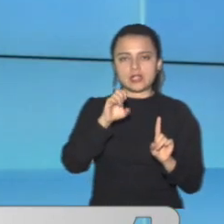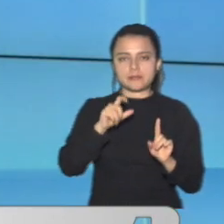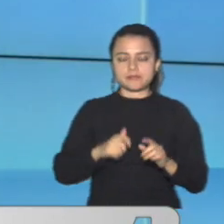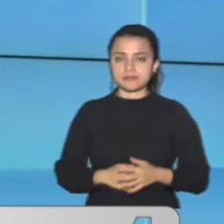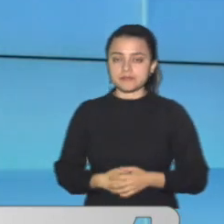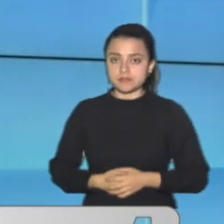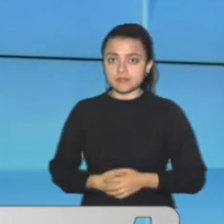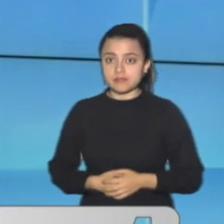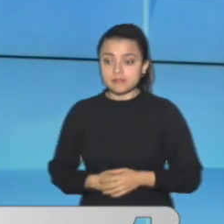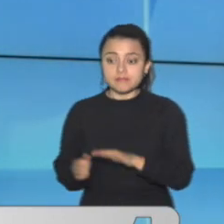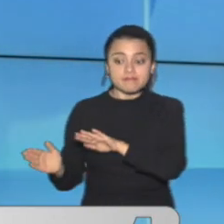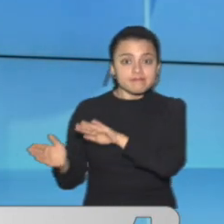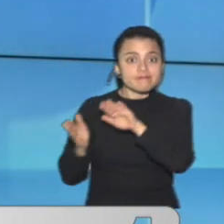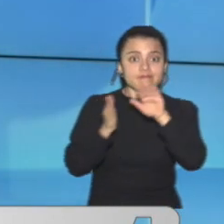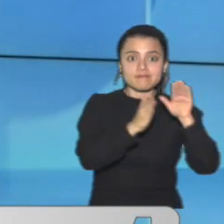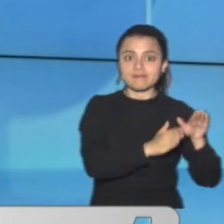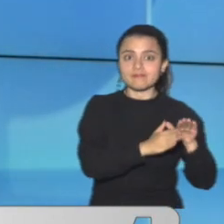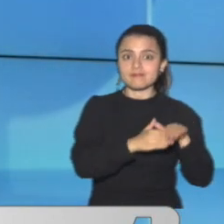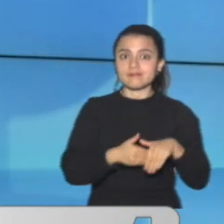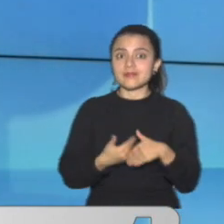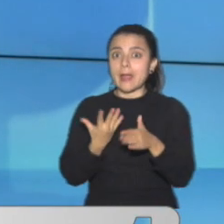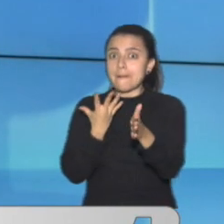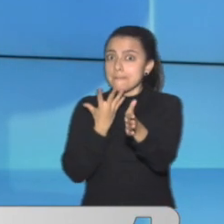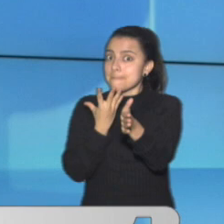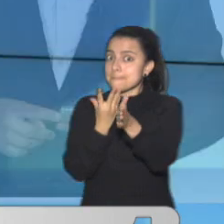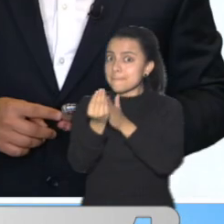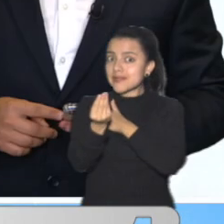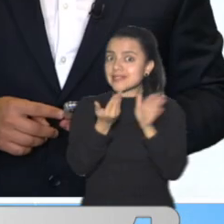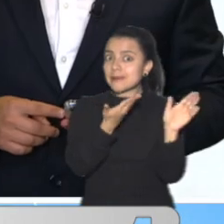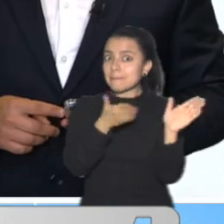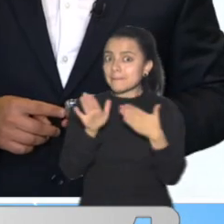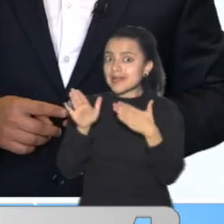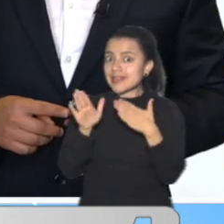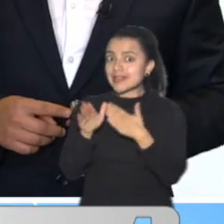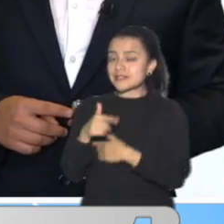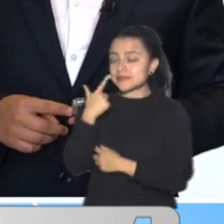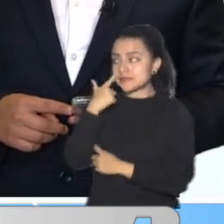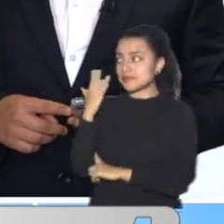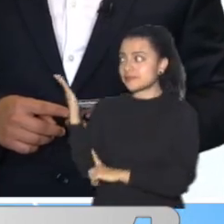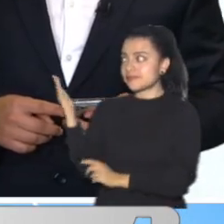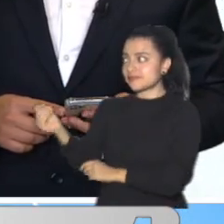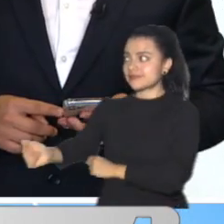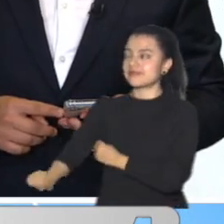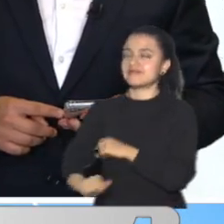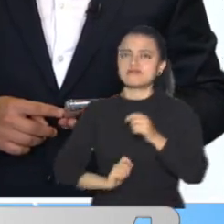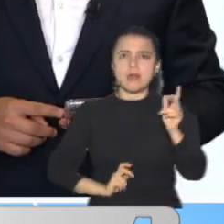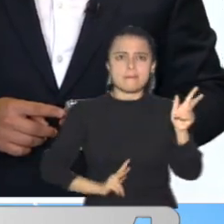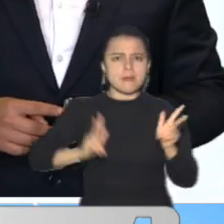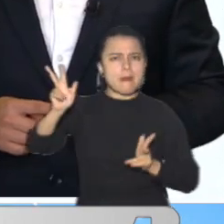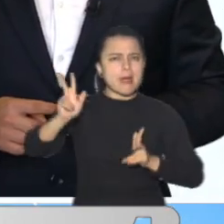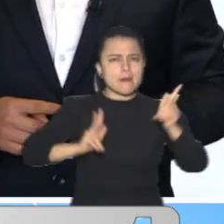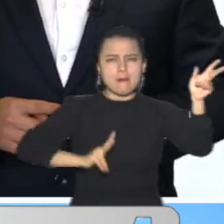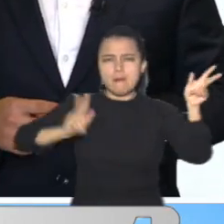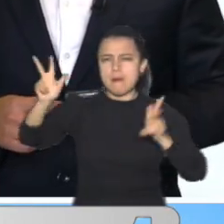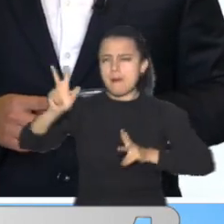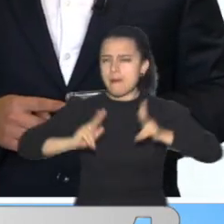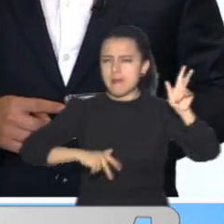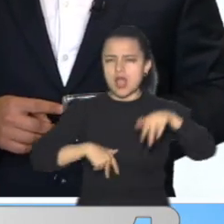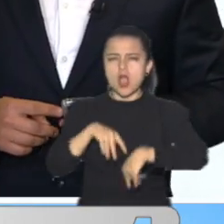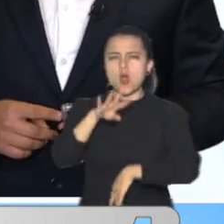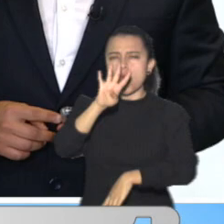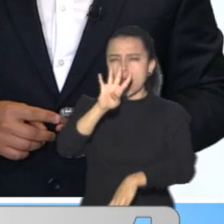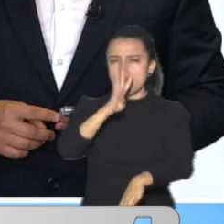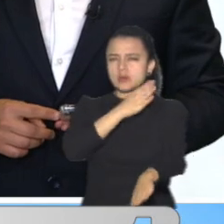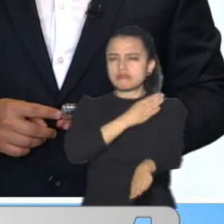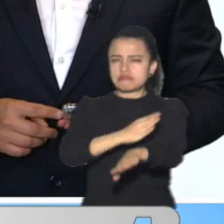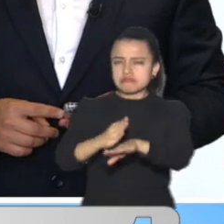que ver con el plan éxodo que se activó para estas fiestas de san pedro y san pablo cerca de 4 millones de vehículos saldrían paso